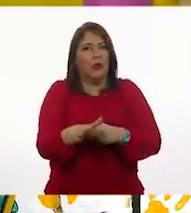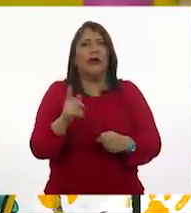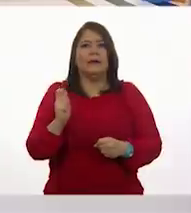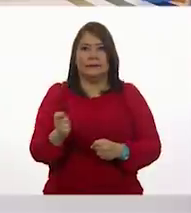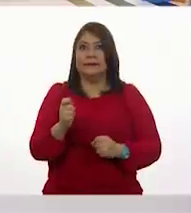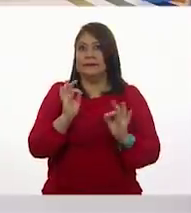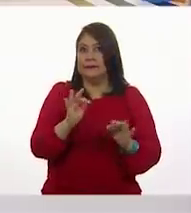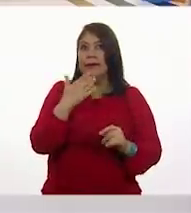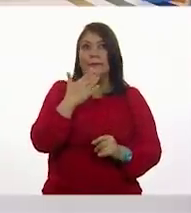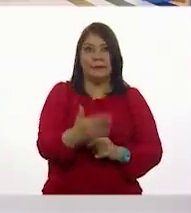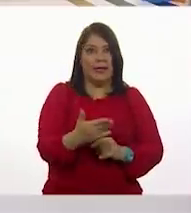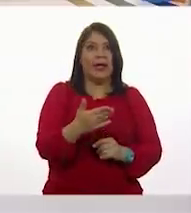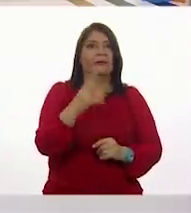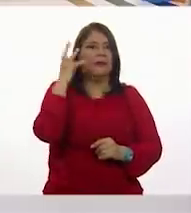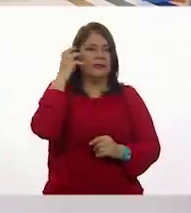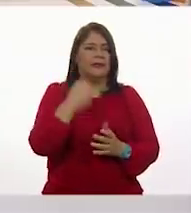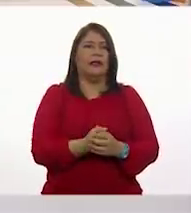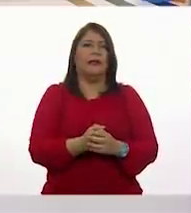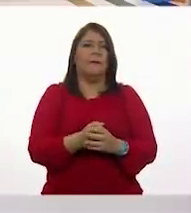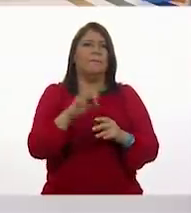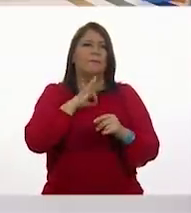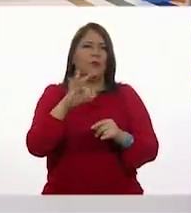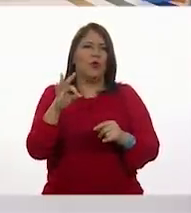¿Podemos poner la primera